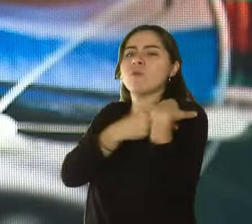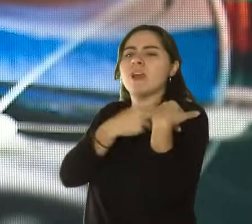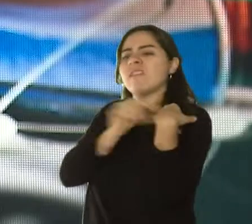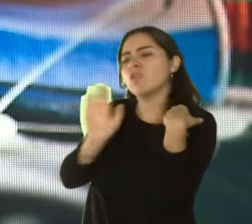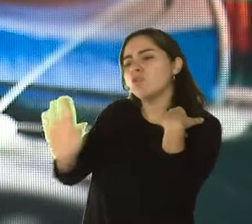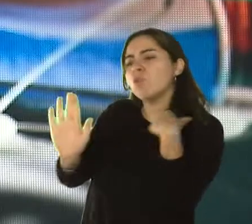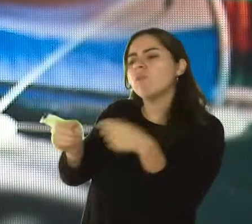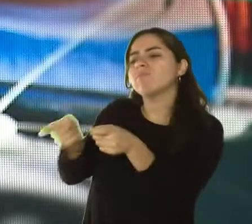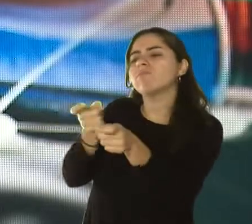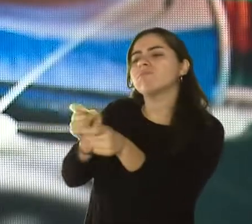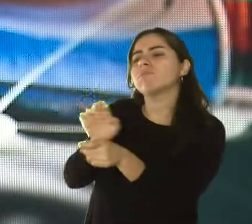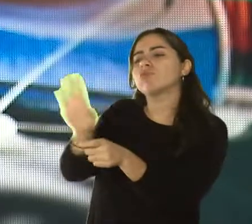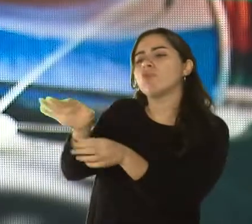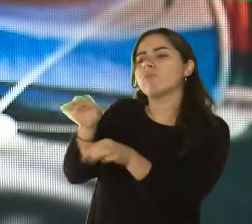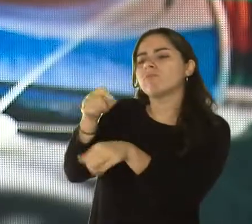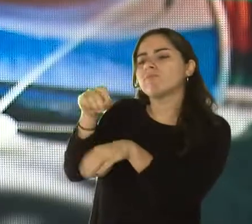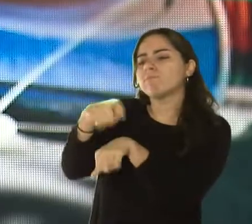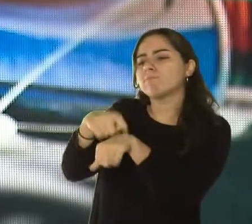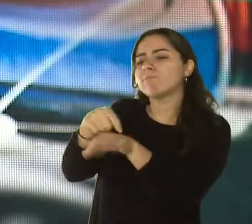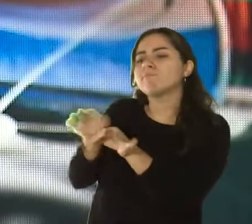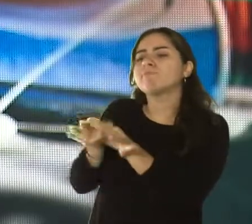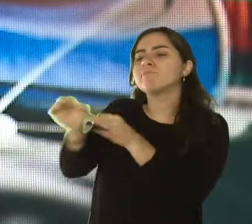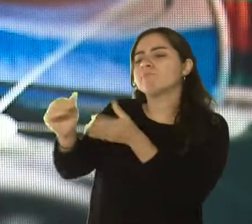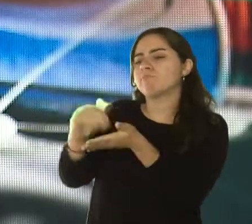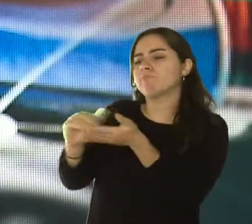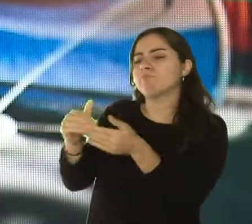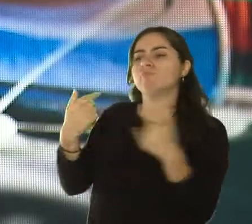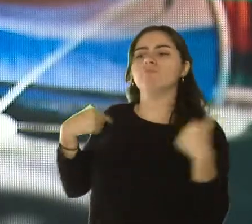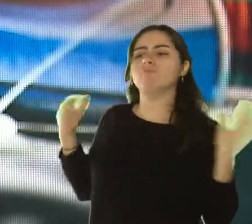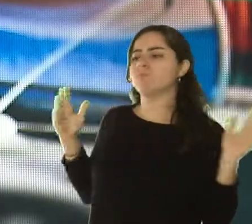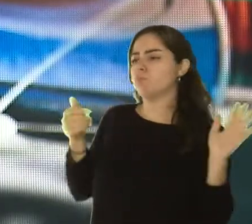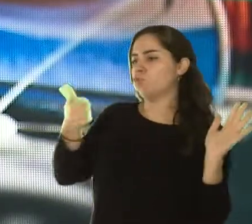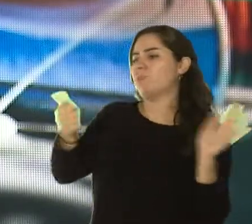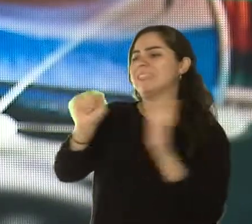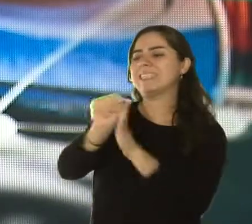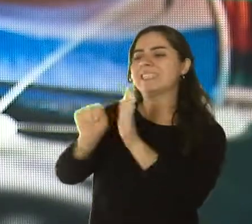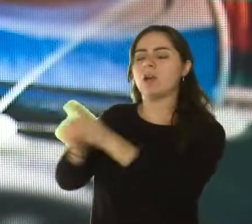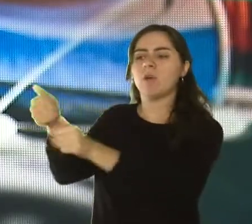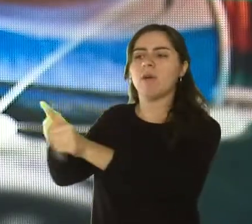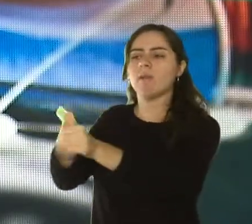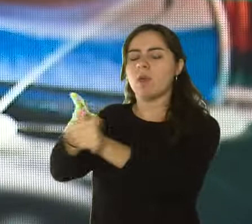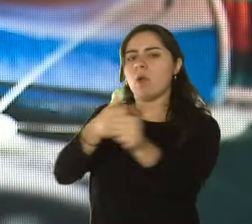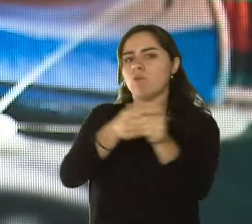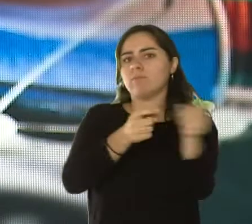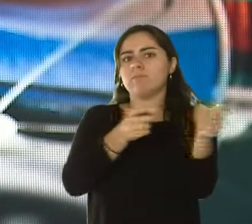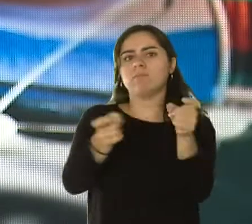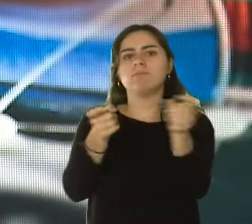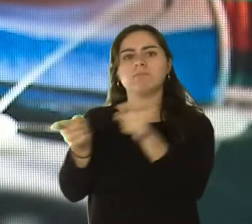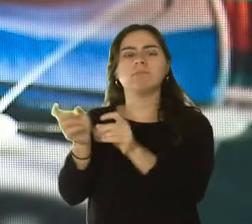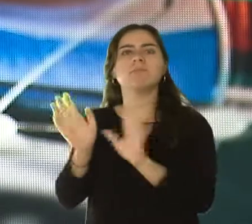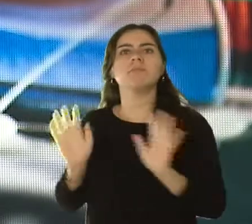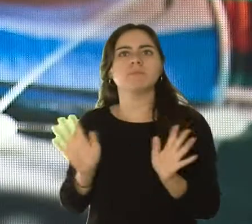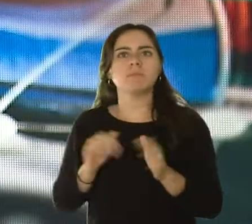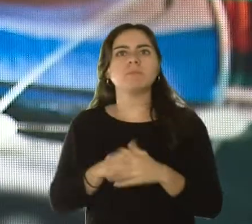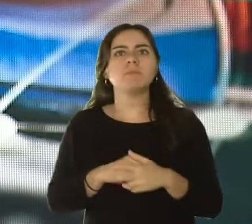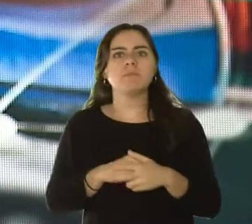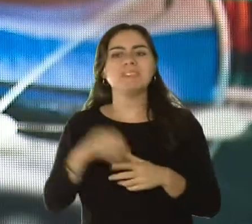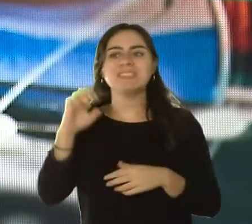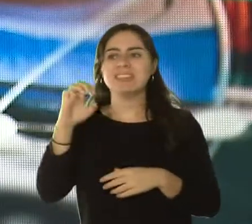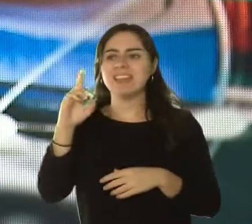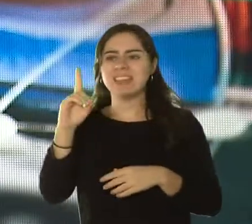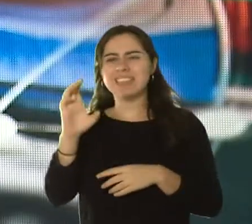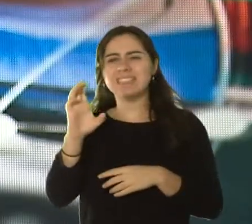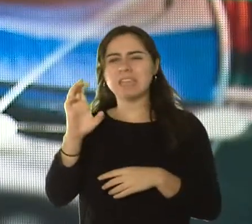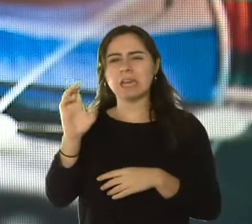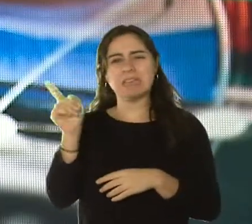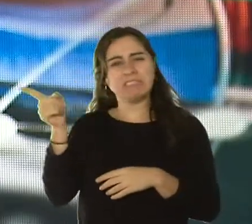constituyentes. Y si uno va al decreto del CDC, ahí hay mucha información de la base legal del CDC de poder